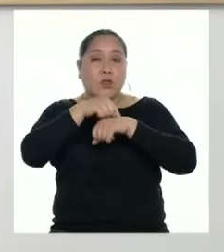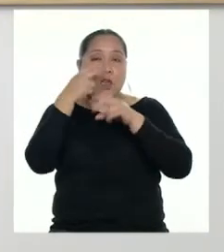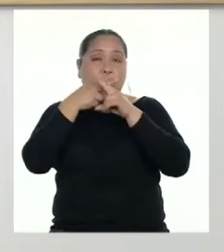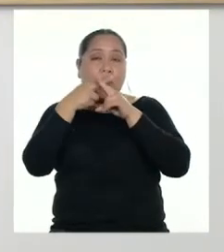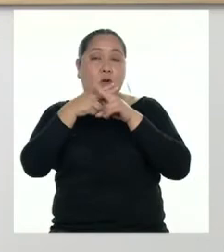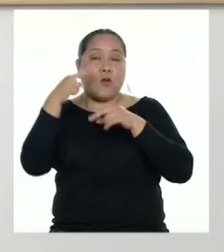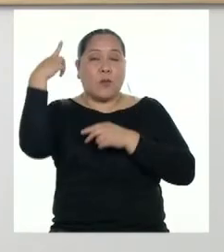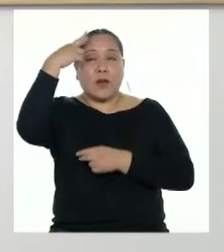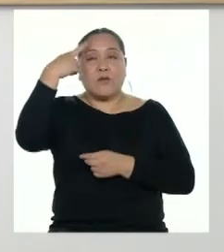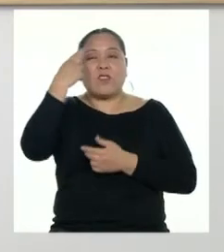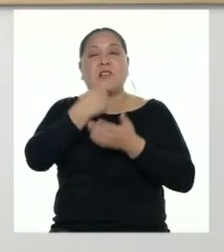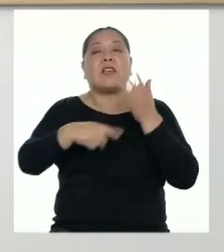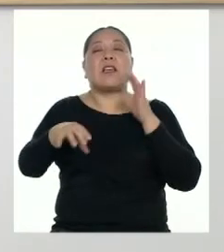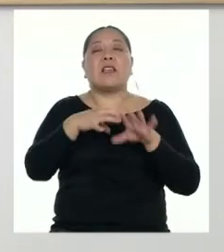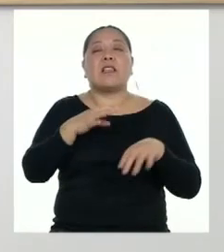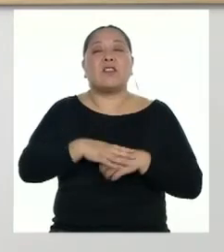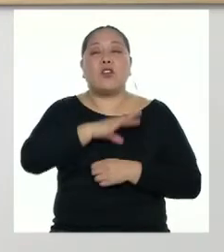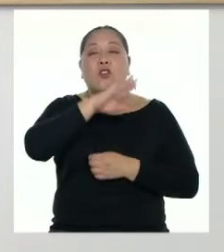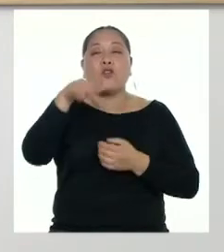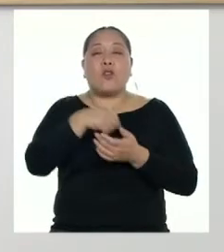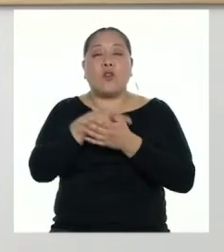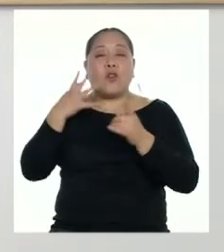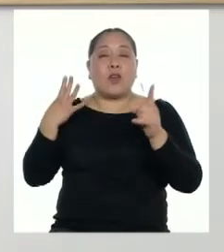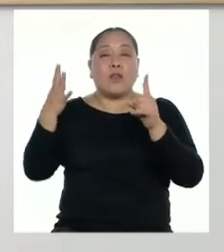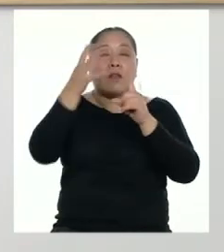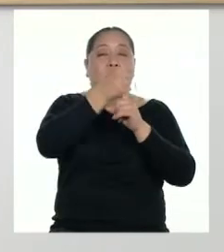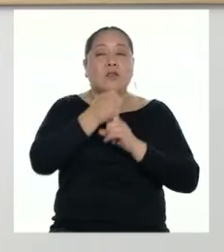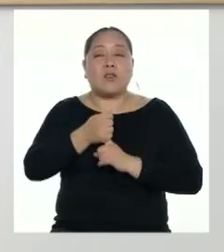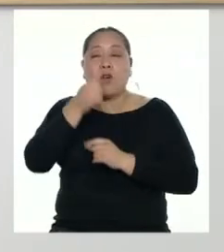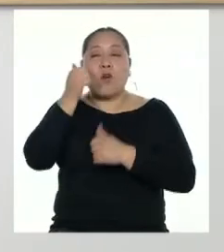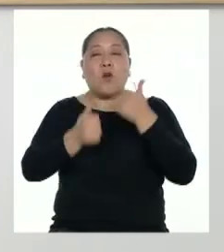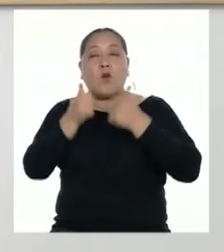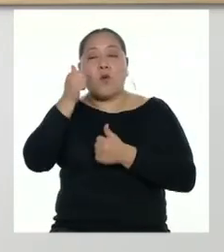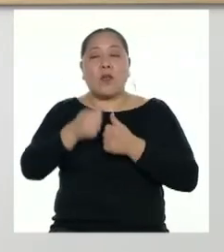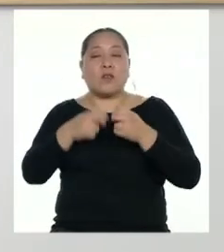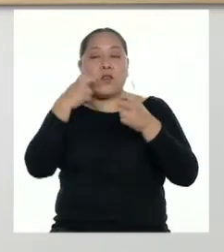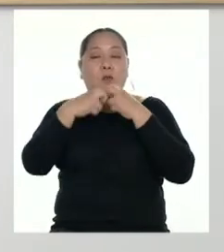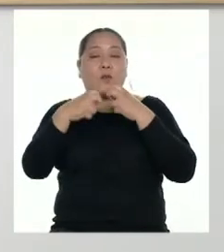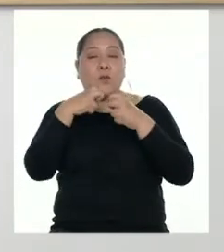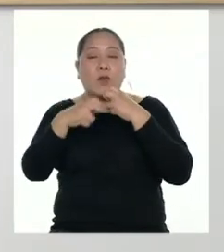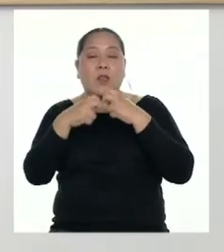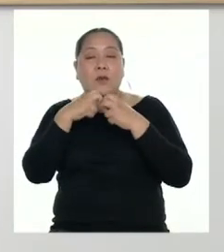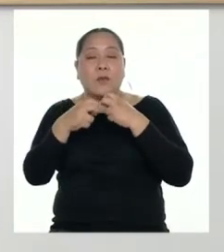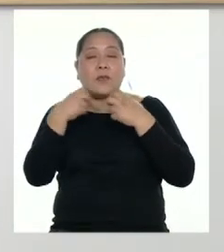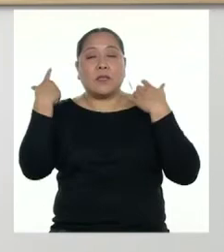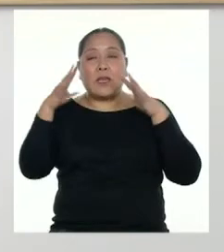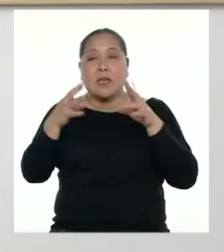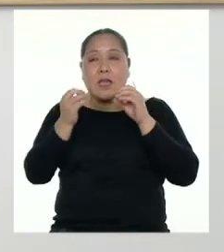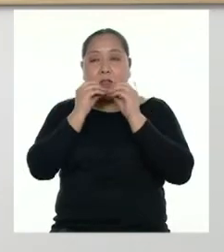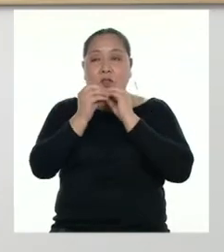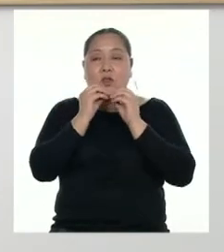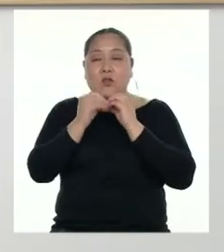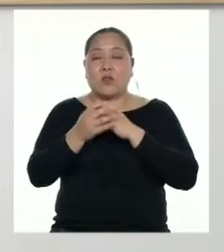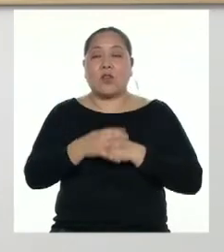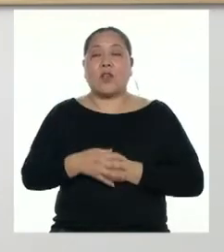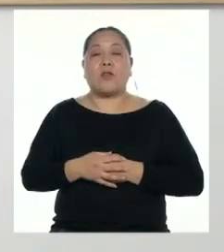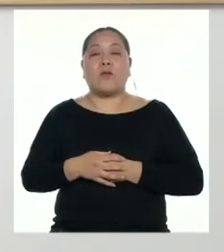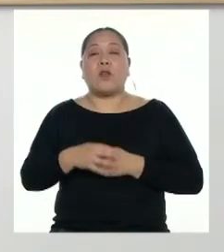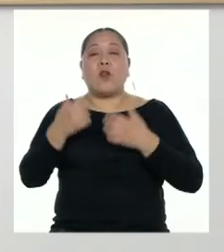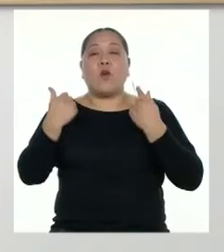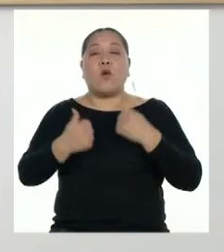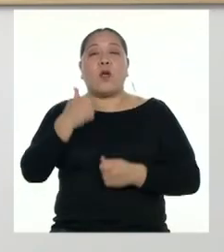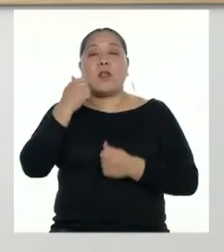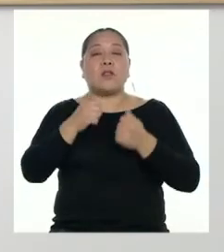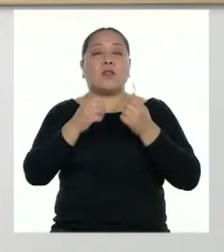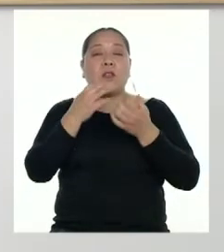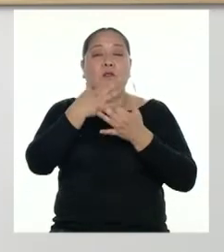están haciendo, todo lo que han logrado, los obstáculos o dificultades que están superando, las estrategias que mejor